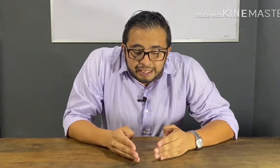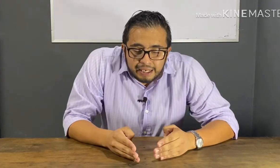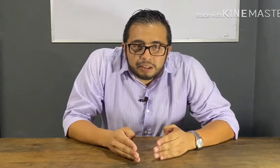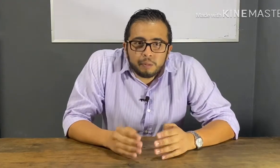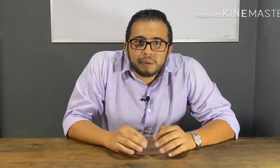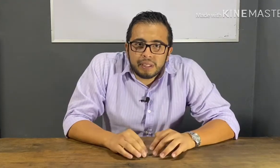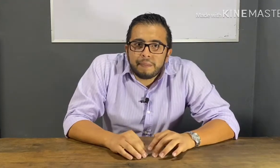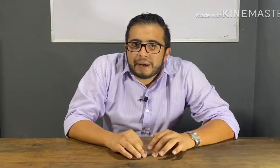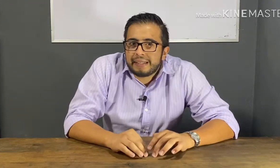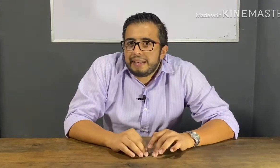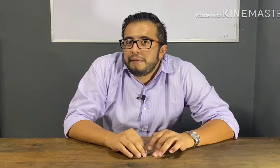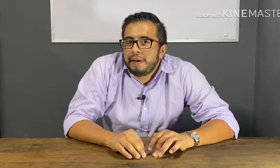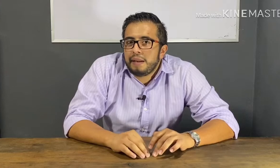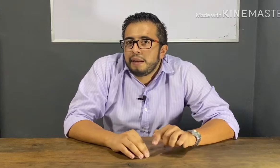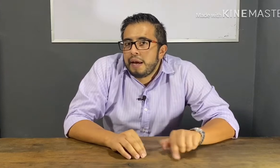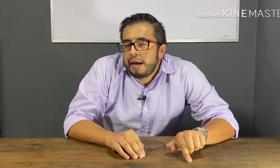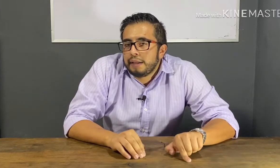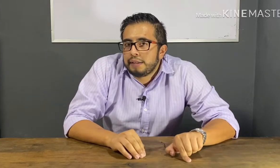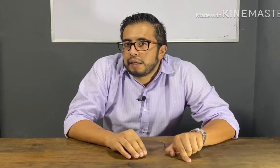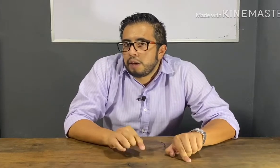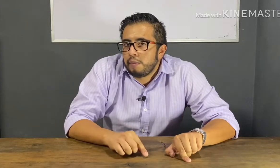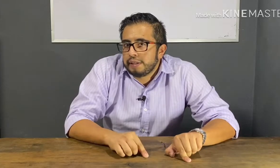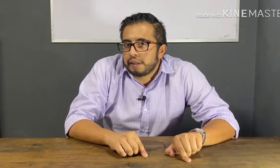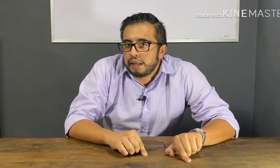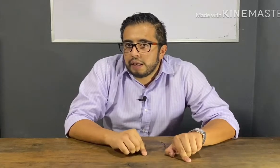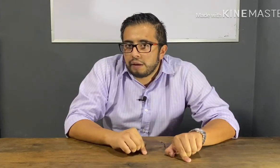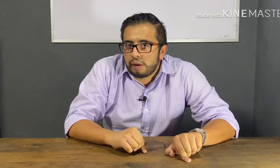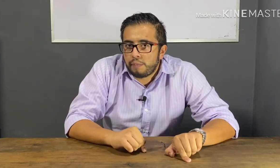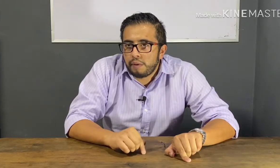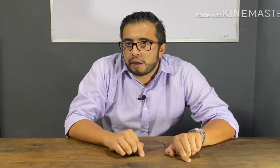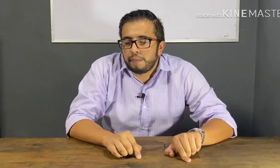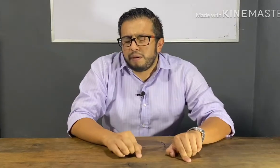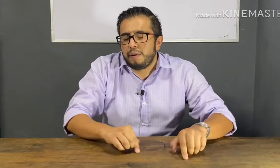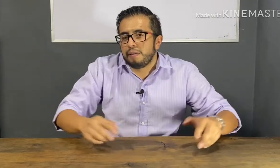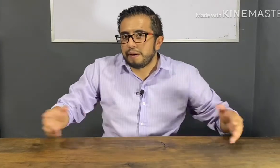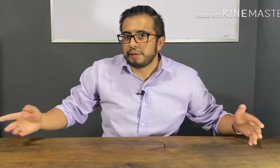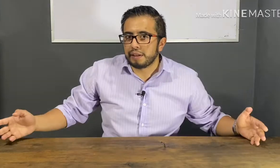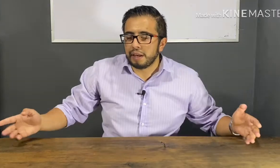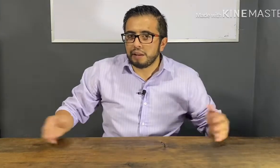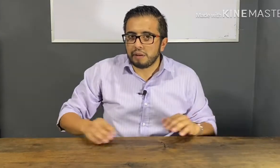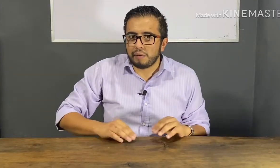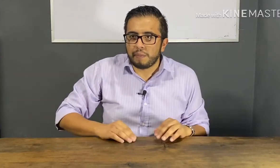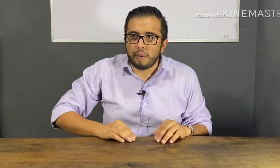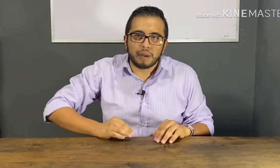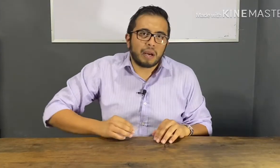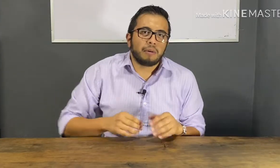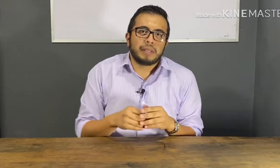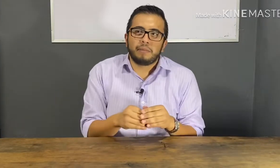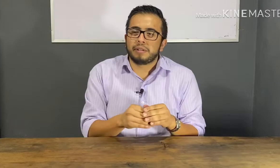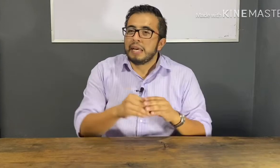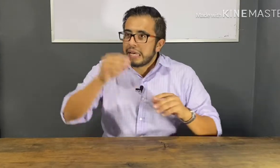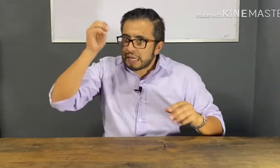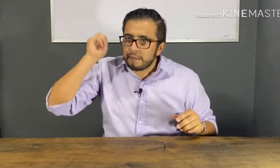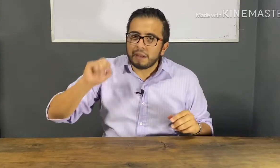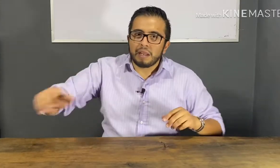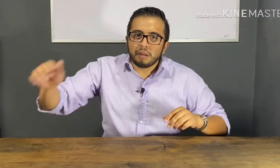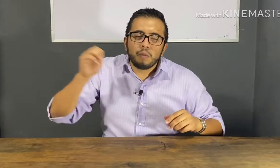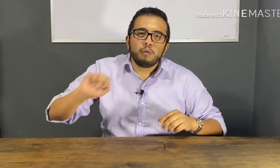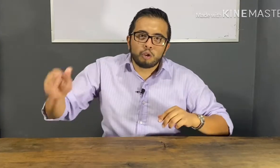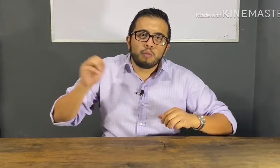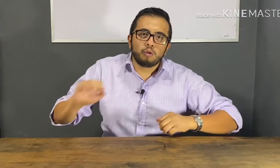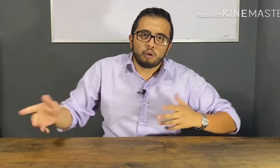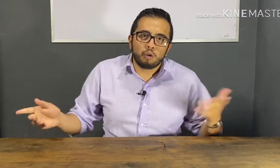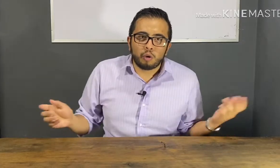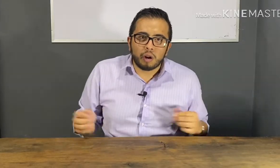Y decir esto, pues sí, parecía bien al decir que no vas a adquirir deuda pública, pero bueno, estamos adquiriendo deuda pública o estamos